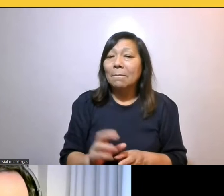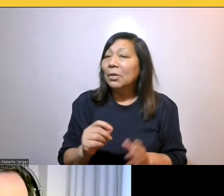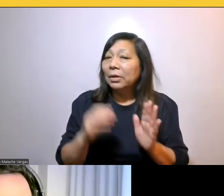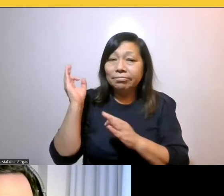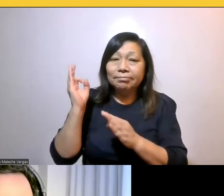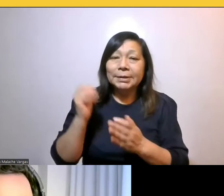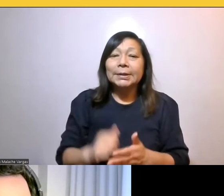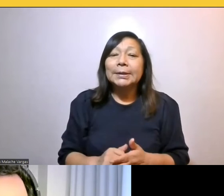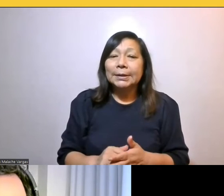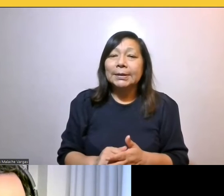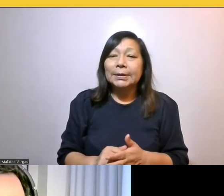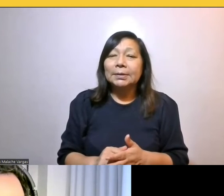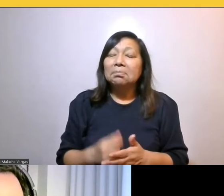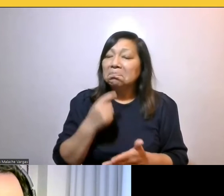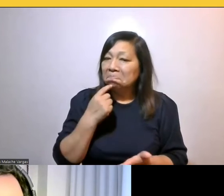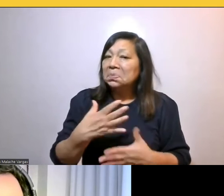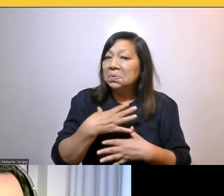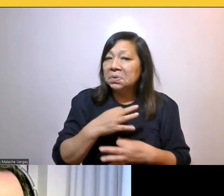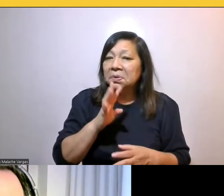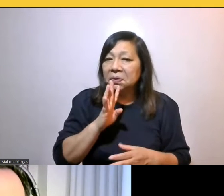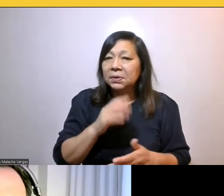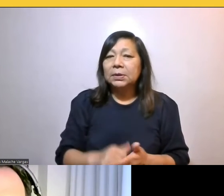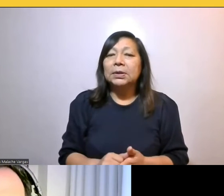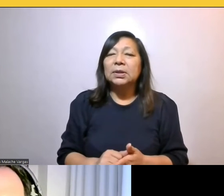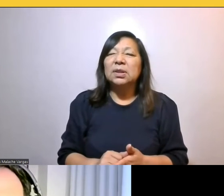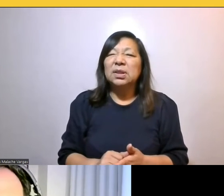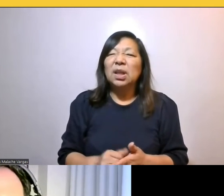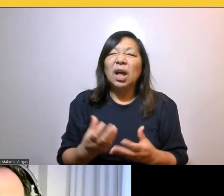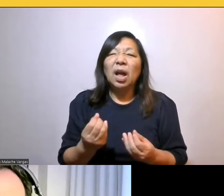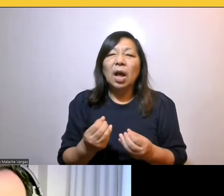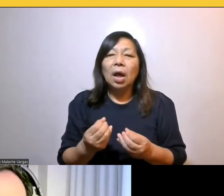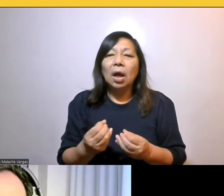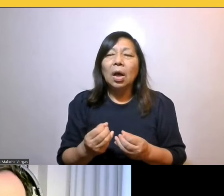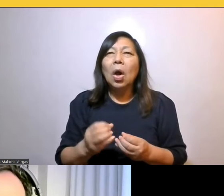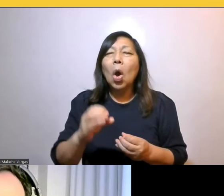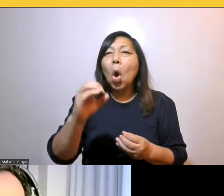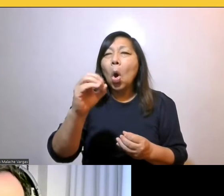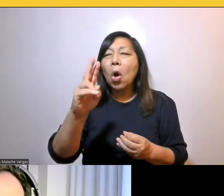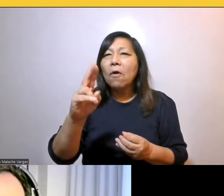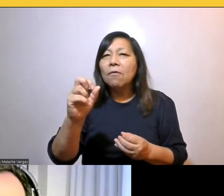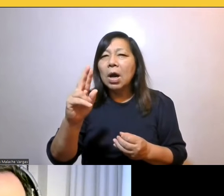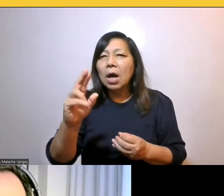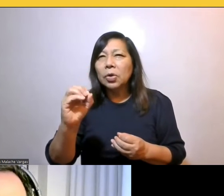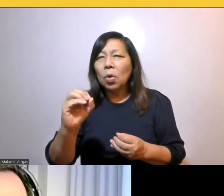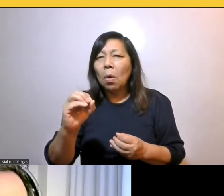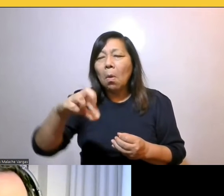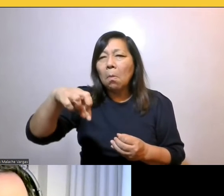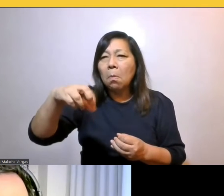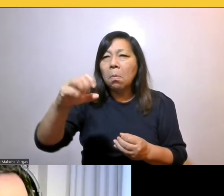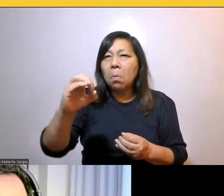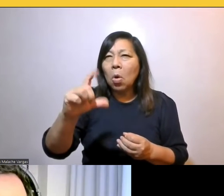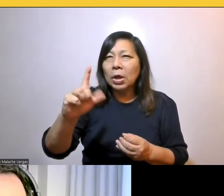expuso, porque quizá no al tema, pero sí me parece interesante aclararla. ¿Qué es tener ovario poliquístico? Y eso tiene que ver con el